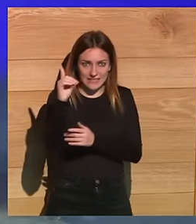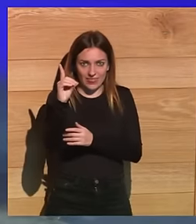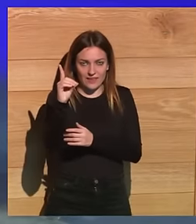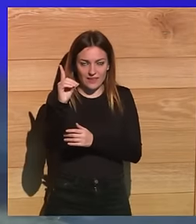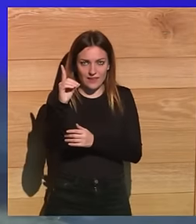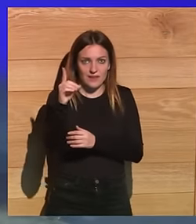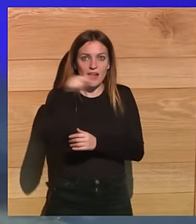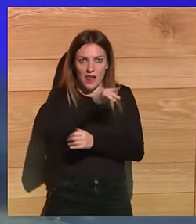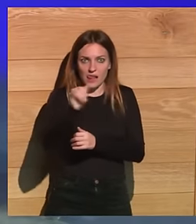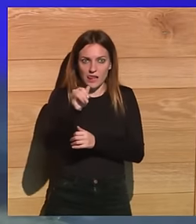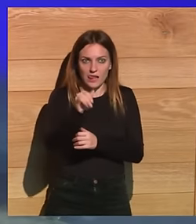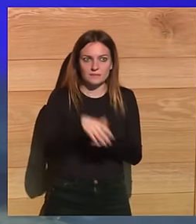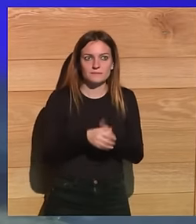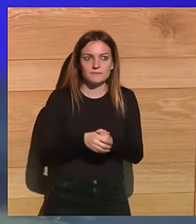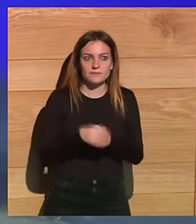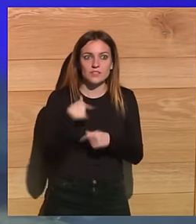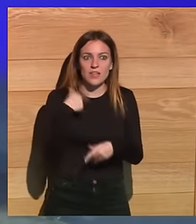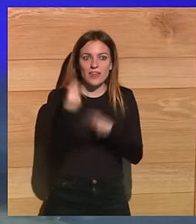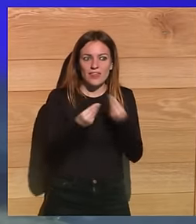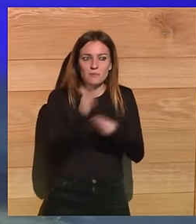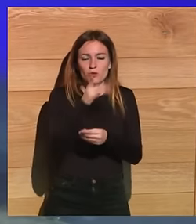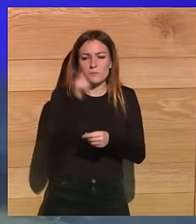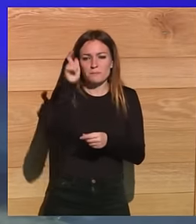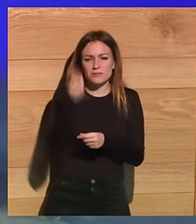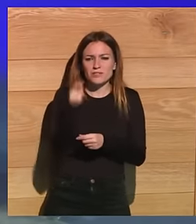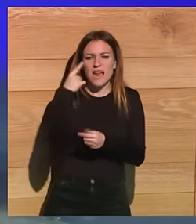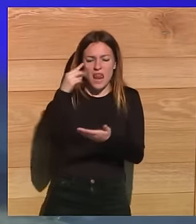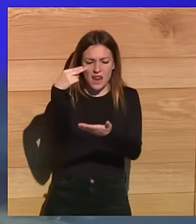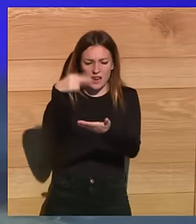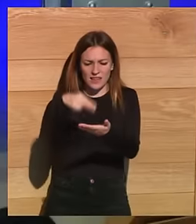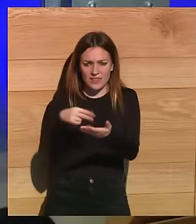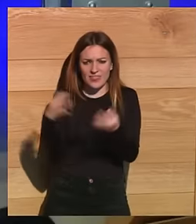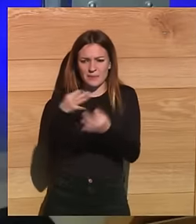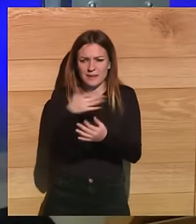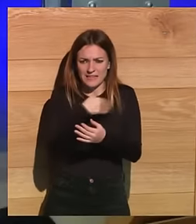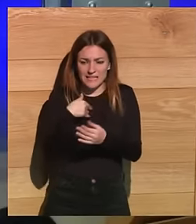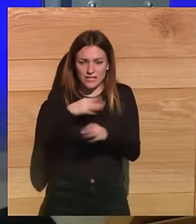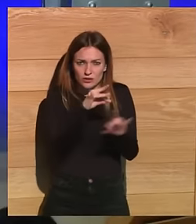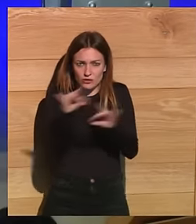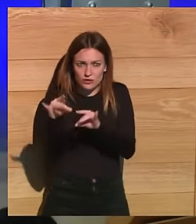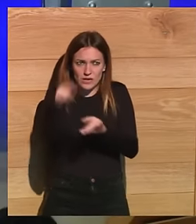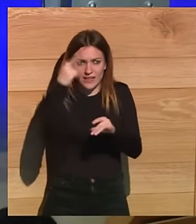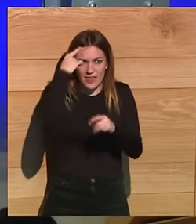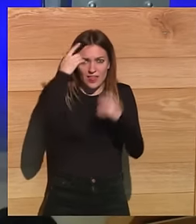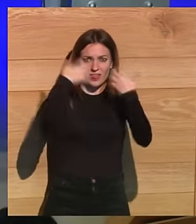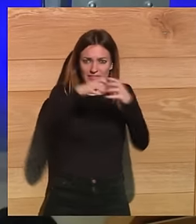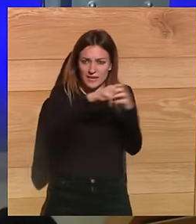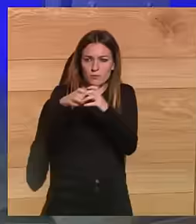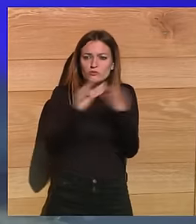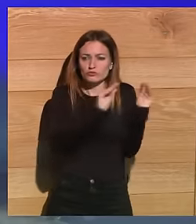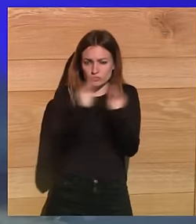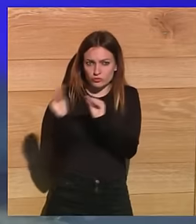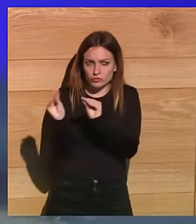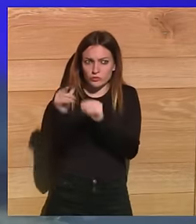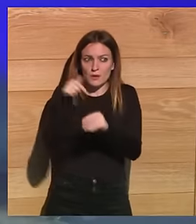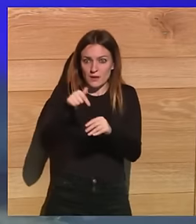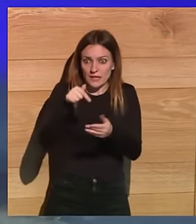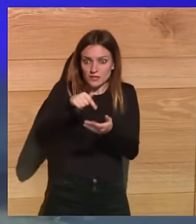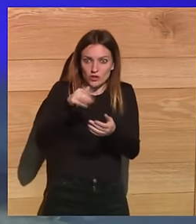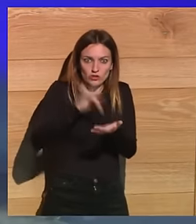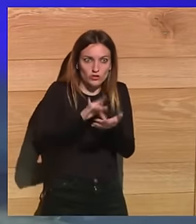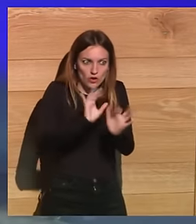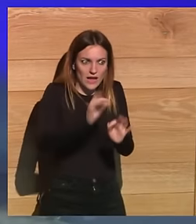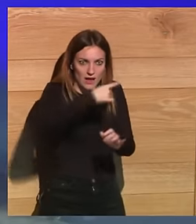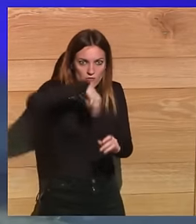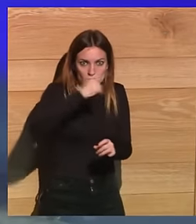que el lector tiene que pensar en su propio cerebro cuando ve esto. Bueno, pues esto es lo que pasa en vuestro cerebro, porque os estoy hablando de